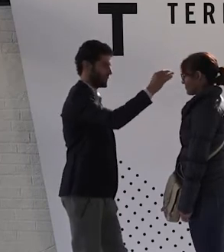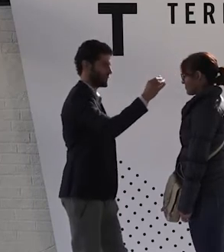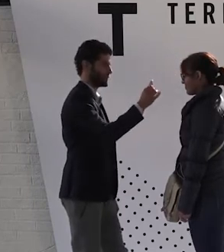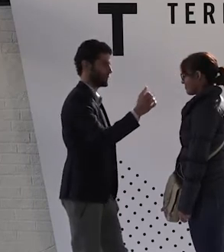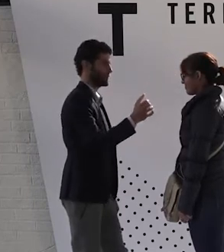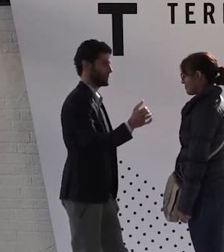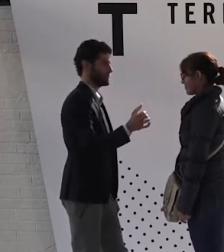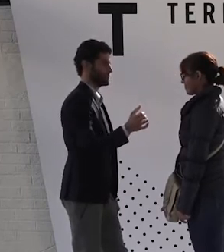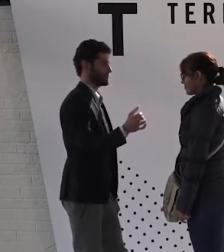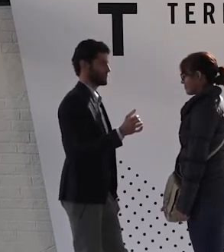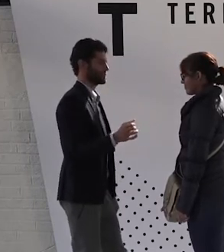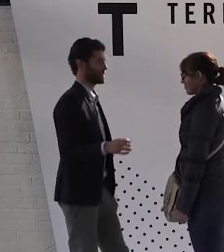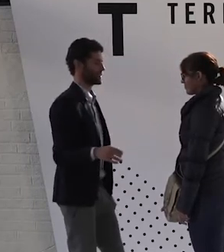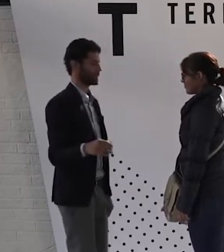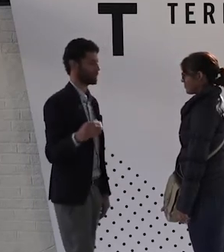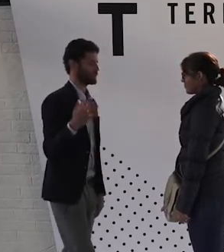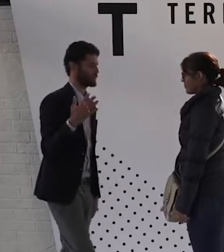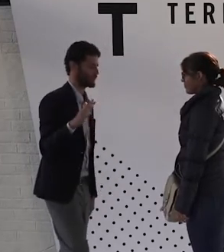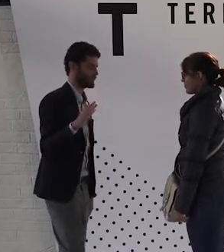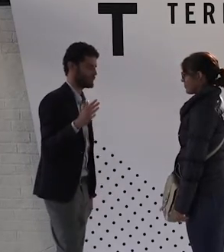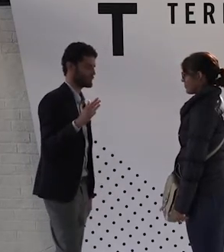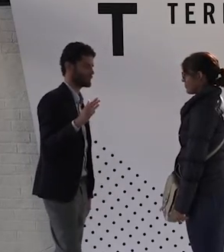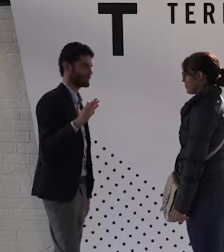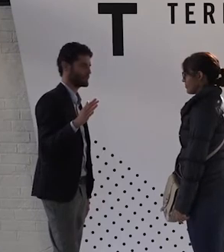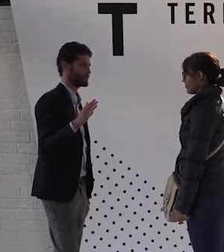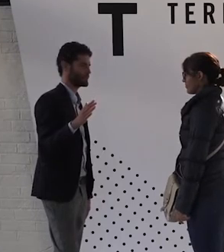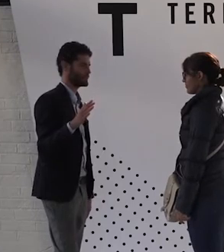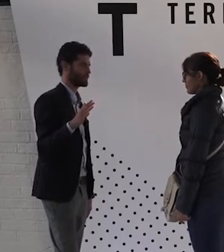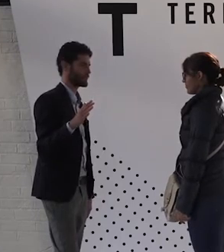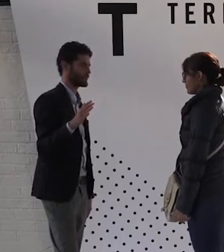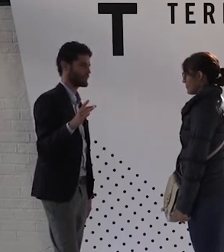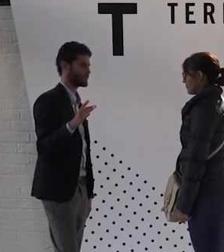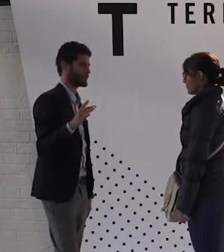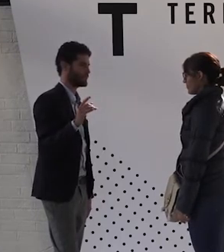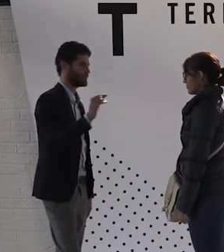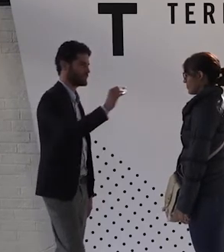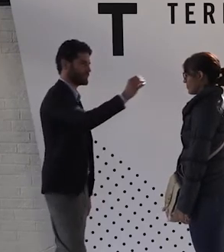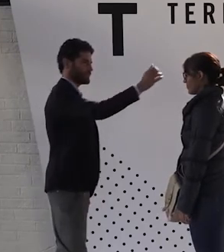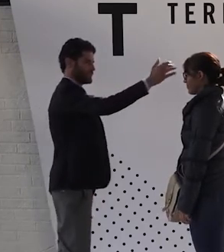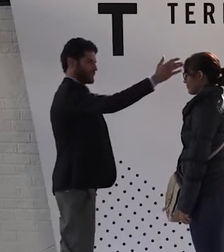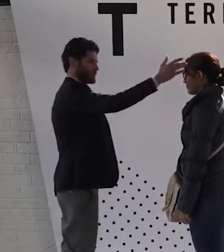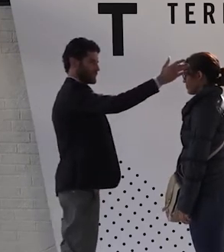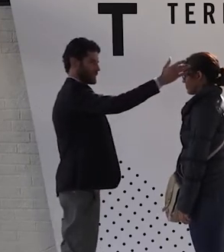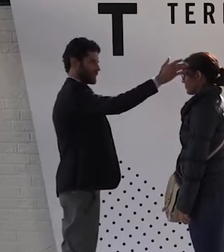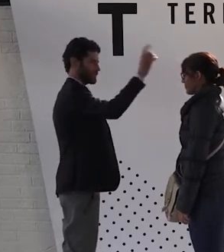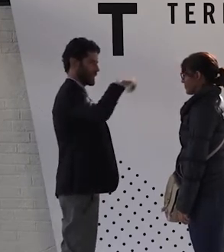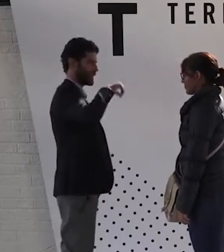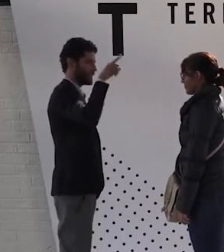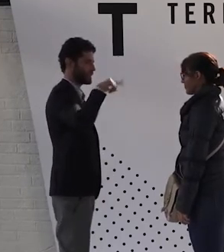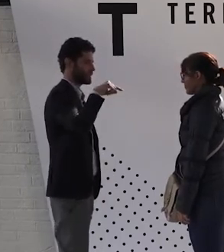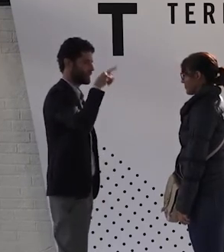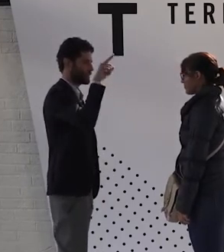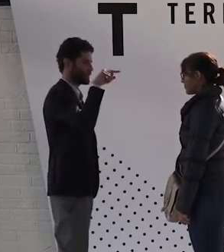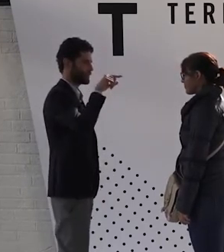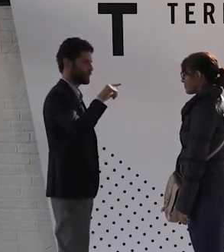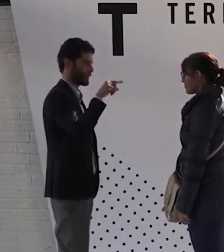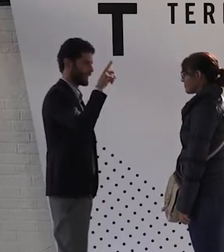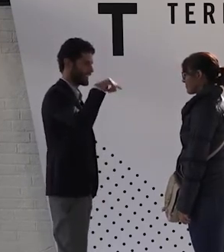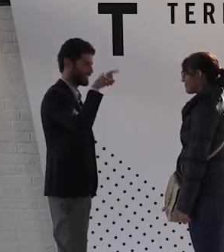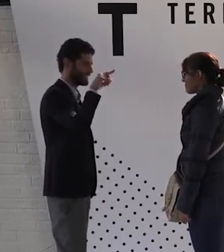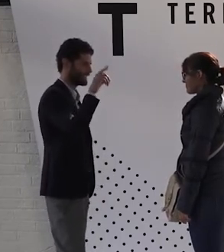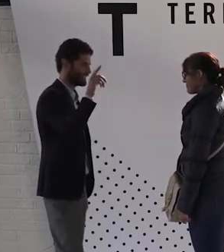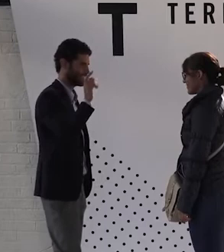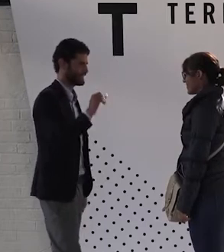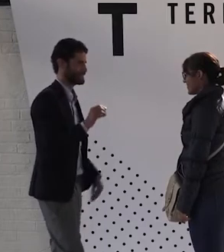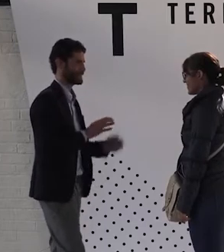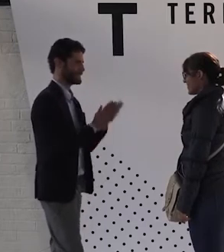Ok. Tiene 4 líneas. Rectas, creo. Es una E. Una